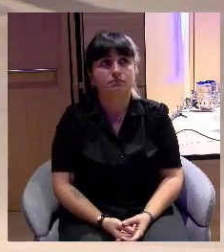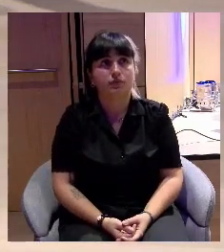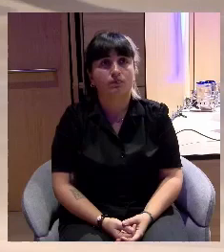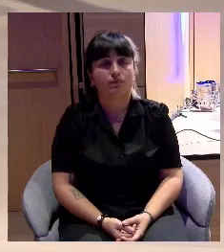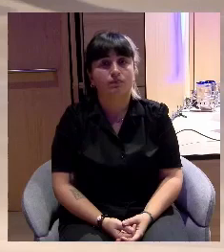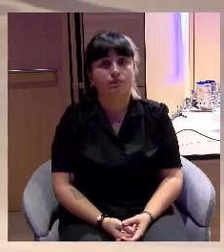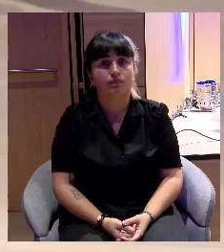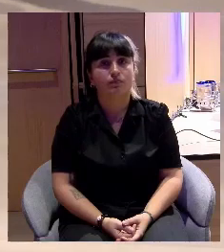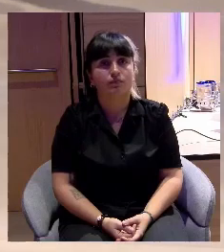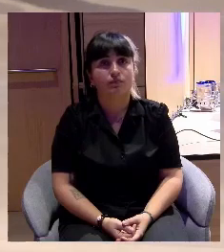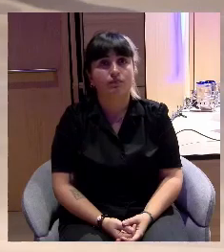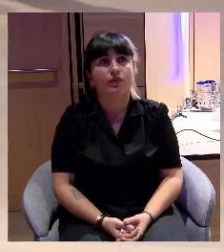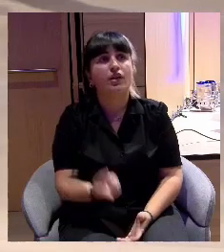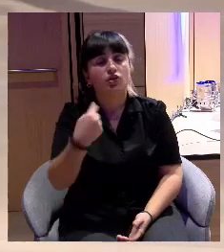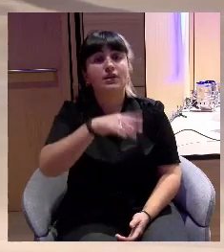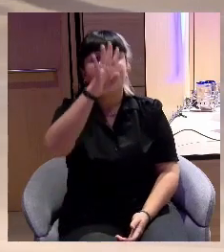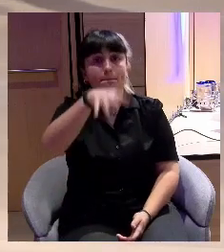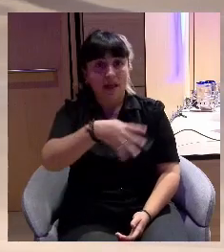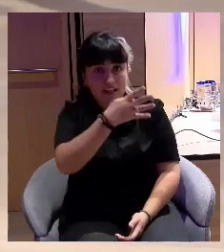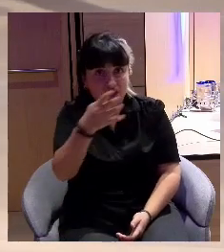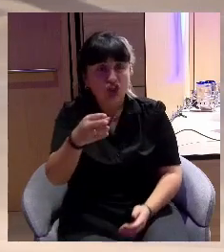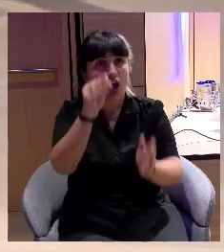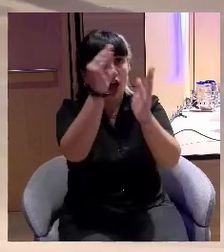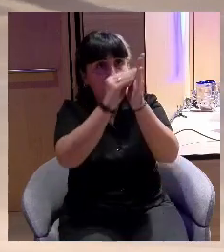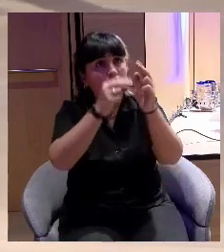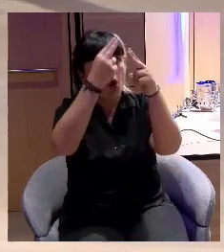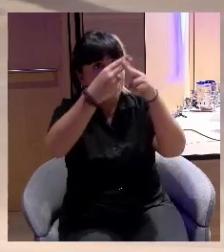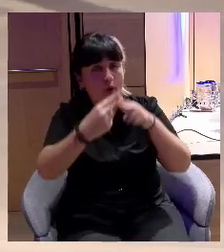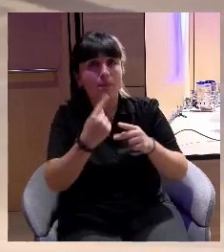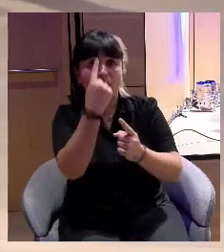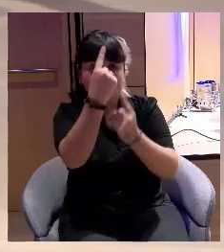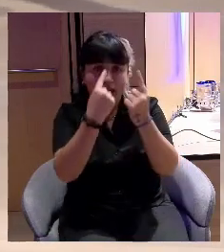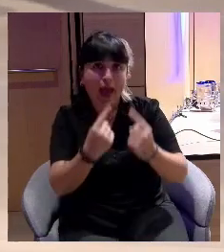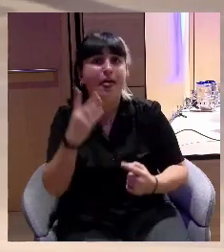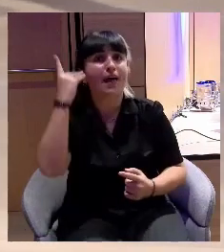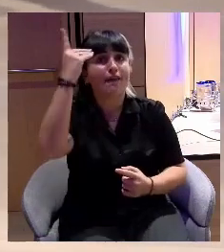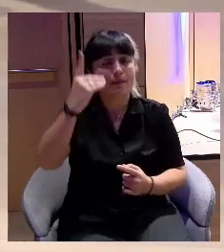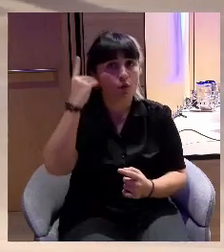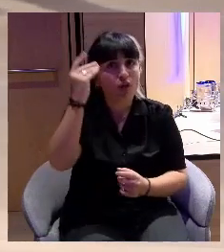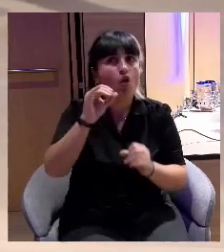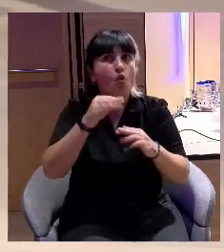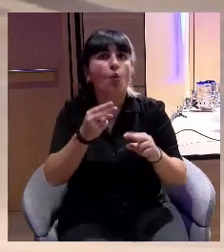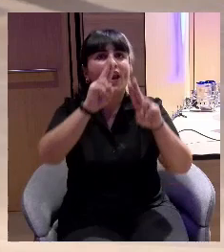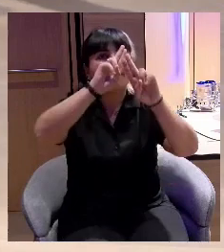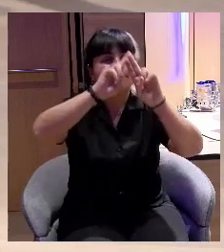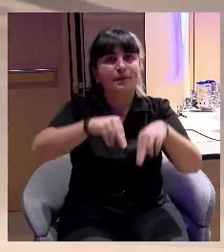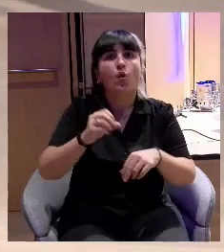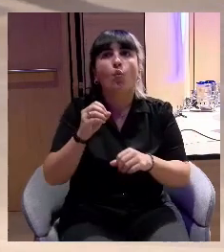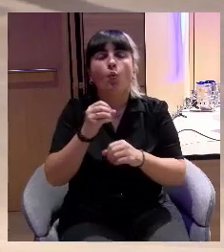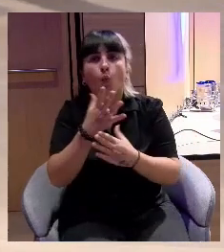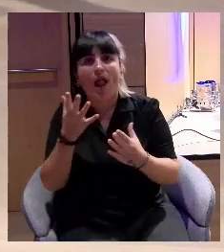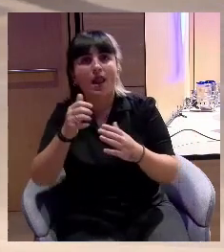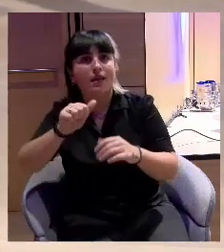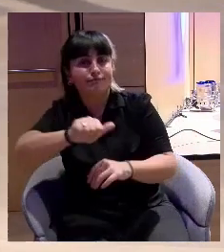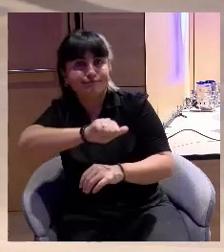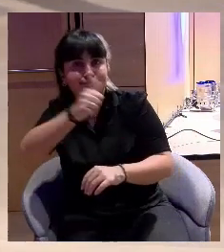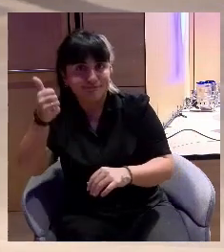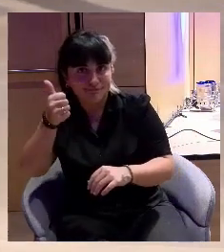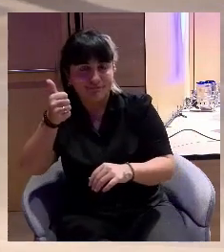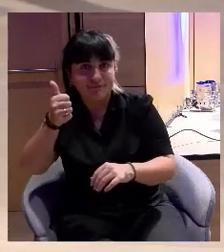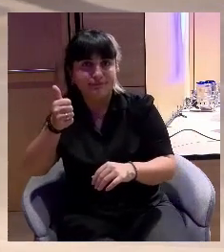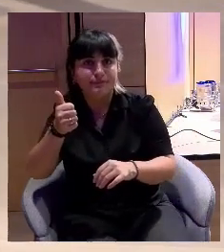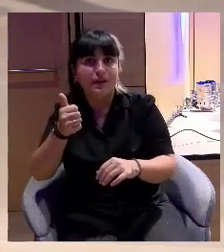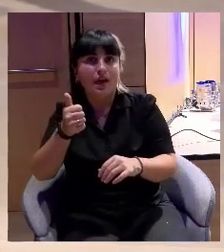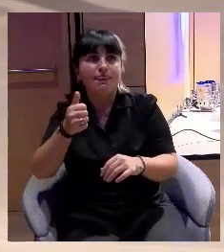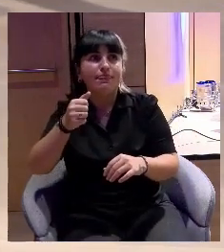funciones, y lo abrimos a nuestra comunidad. Economía Feminista tiene muchas seguidoras, especialmente mujeres, pero de todo tipo y